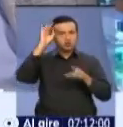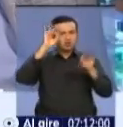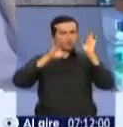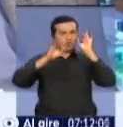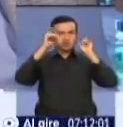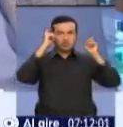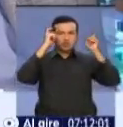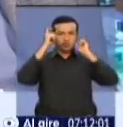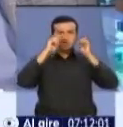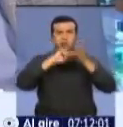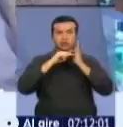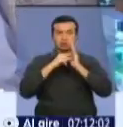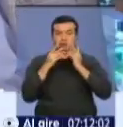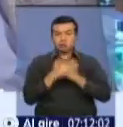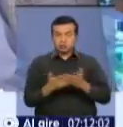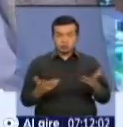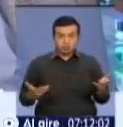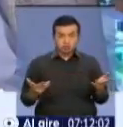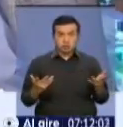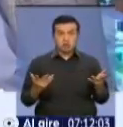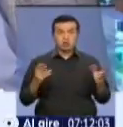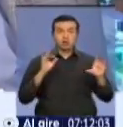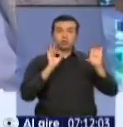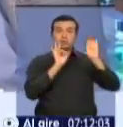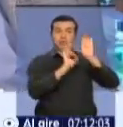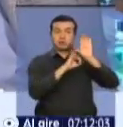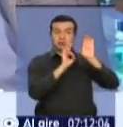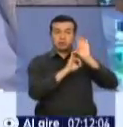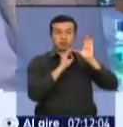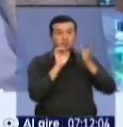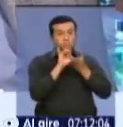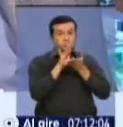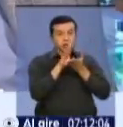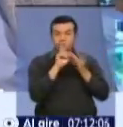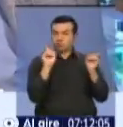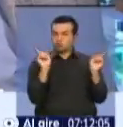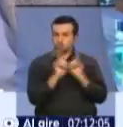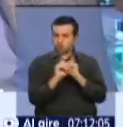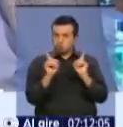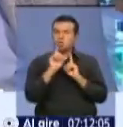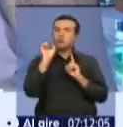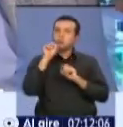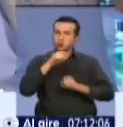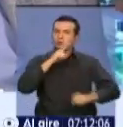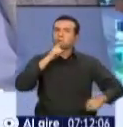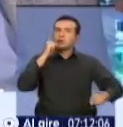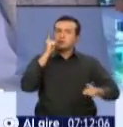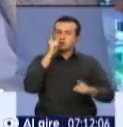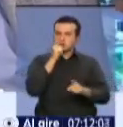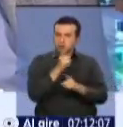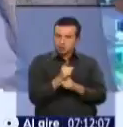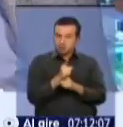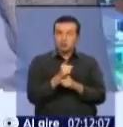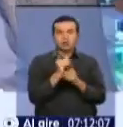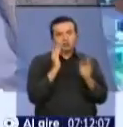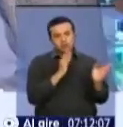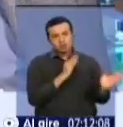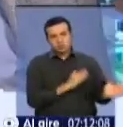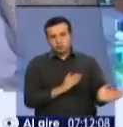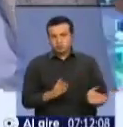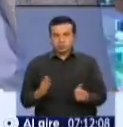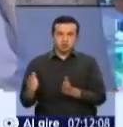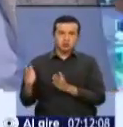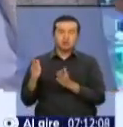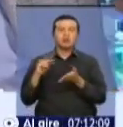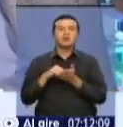control, significaría que al no eliminar el Consejo de Participación Ciudadana, sí lo pudiese mediante una consulta reorganizarlo.